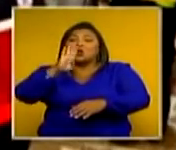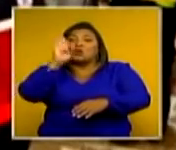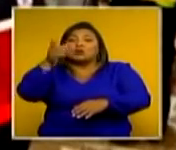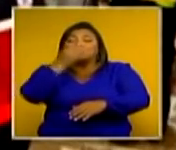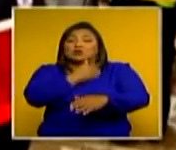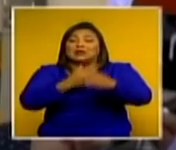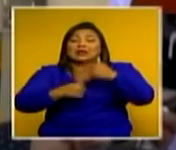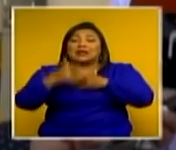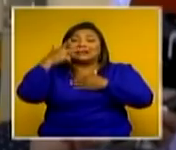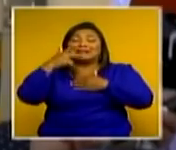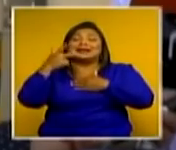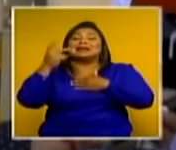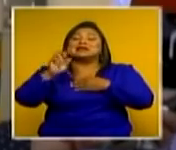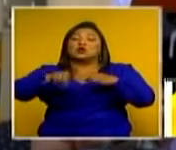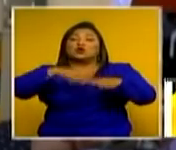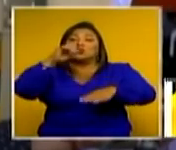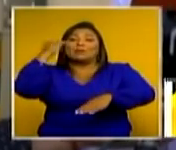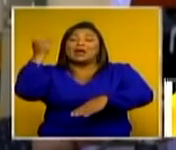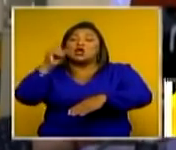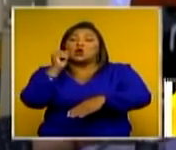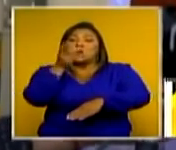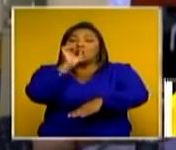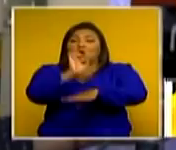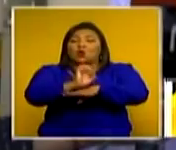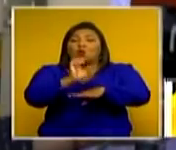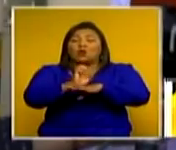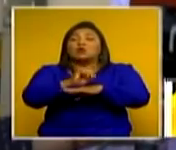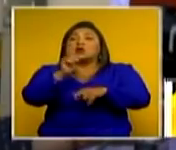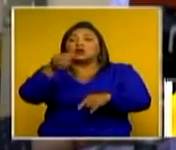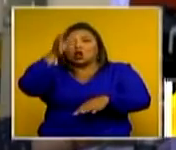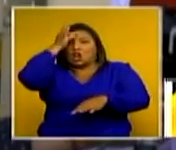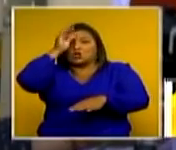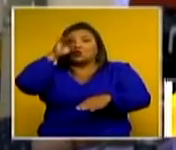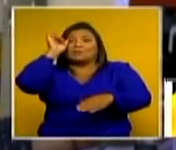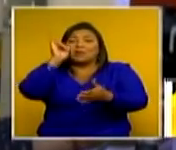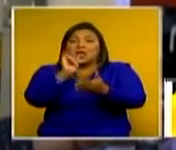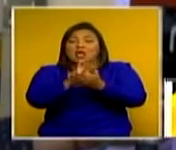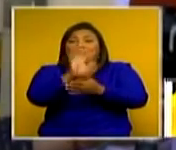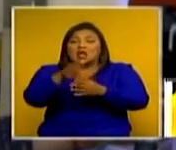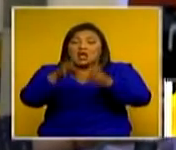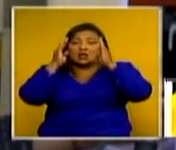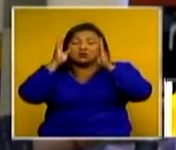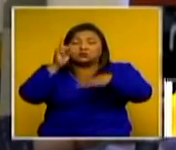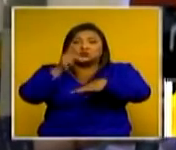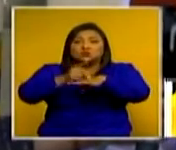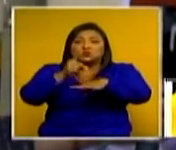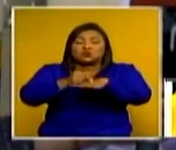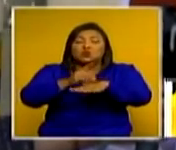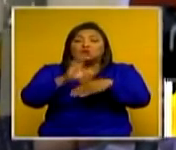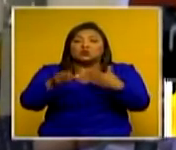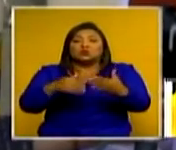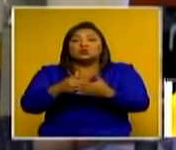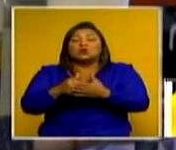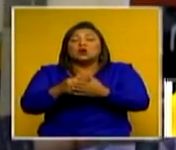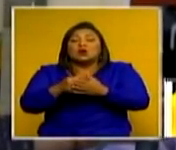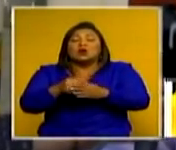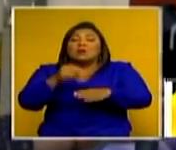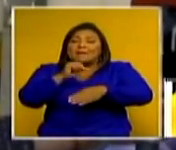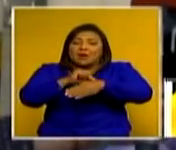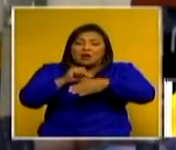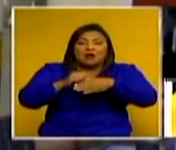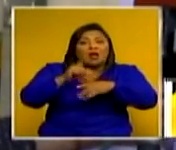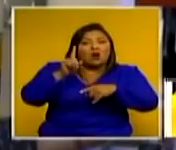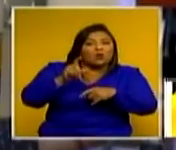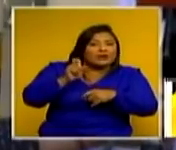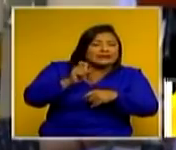un ecuatoriano todos se encuentran en condiciones estables están recibiendo la atención van a recibir intervenciones quirúrgicas de aquellos que